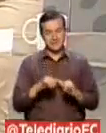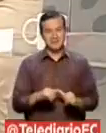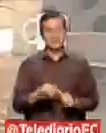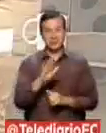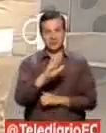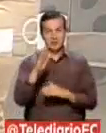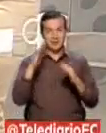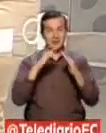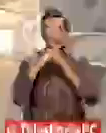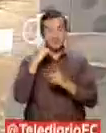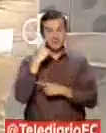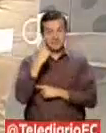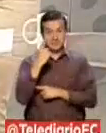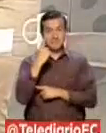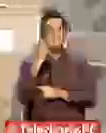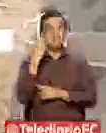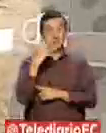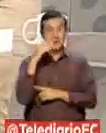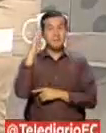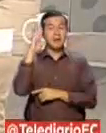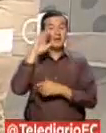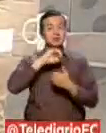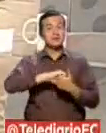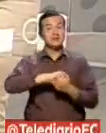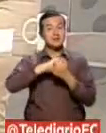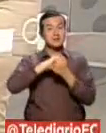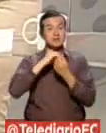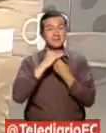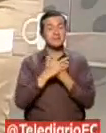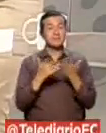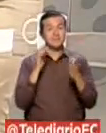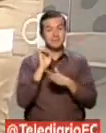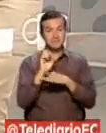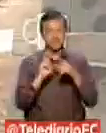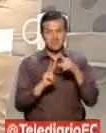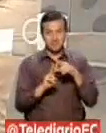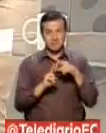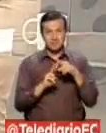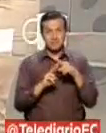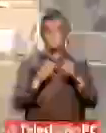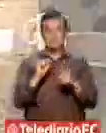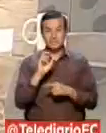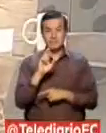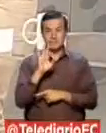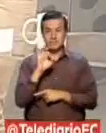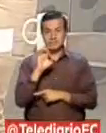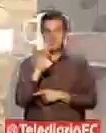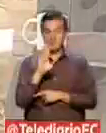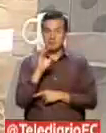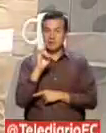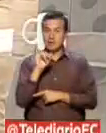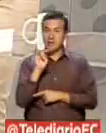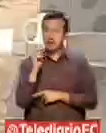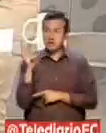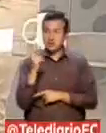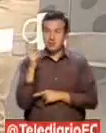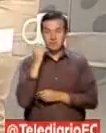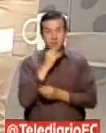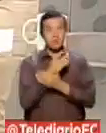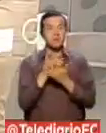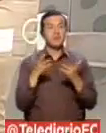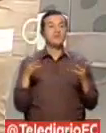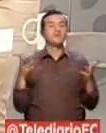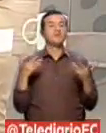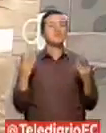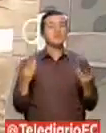a sus hogares y los invitamos. Enseguida viene Más Cerca a través de la señal de Ecuador TV. Arturo Barriga y Diana Jacome los acompañan para